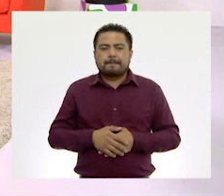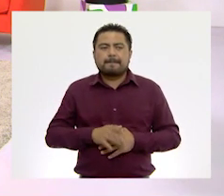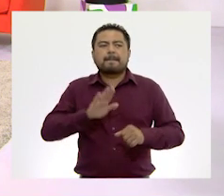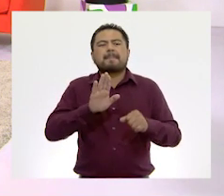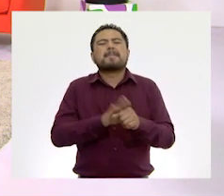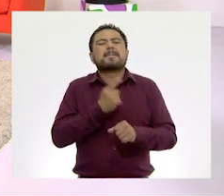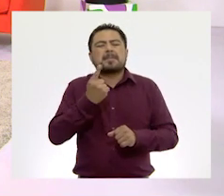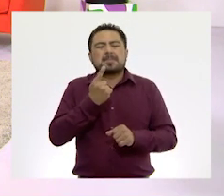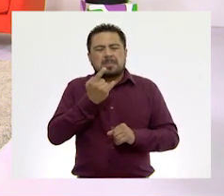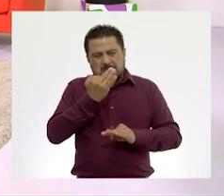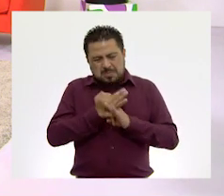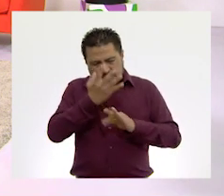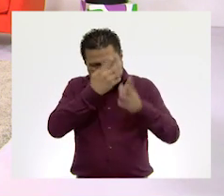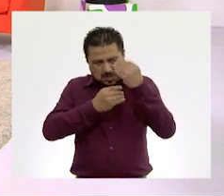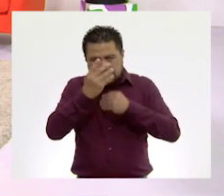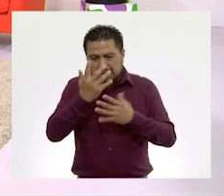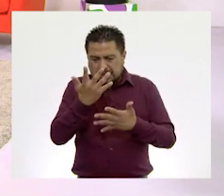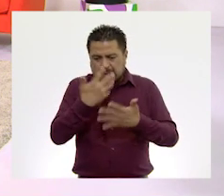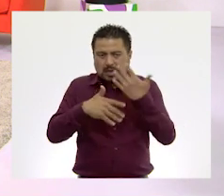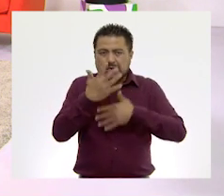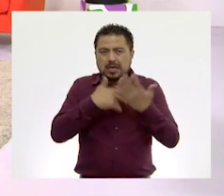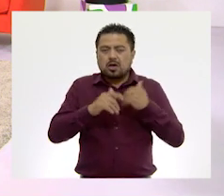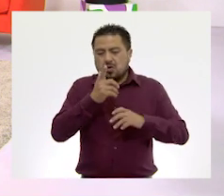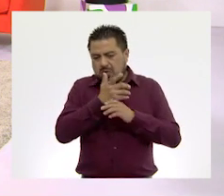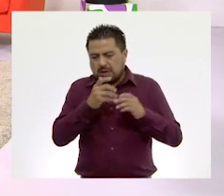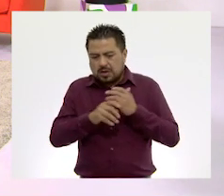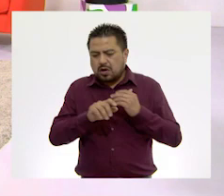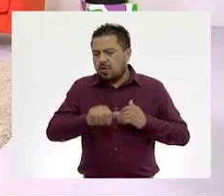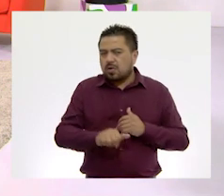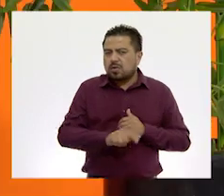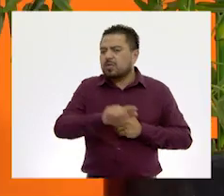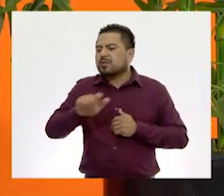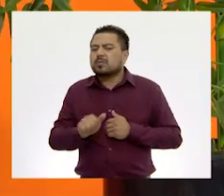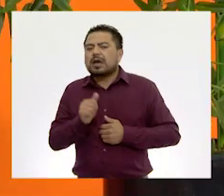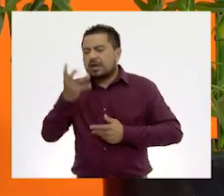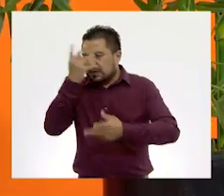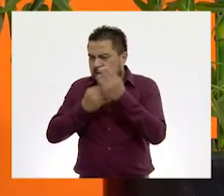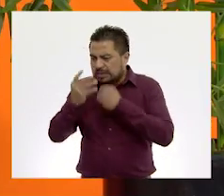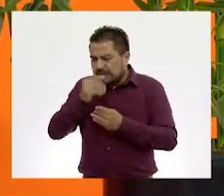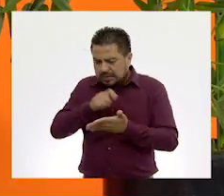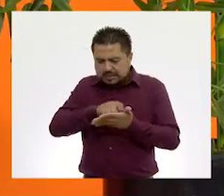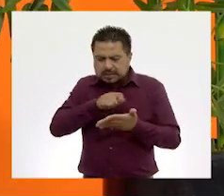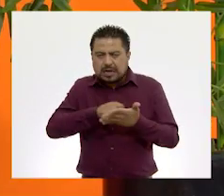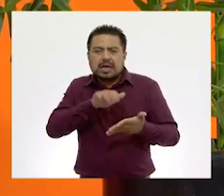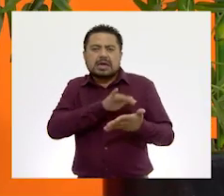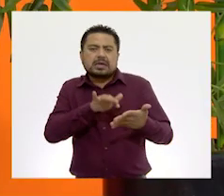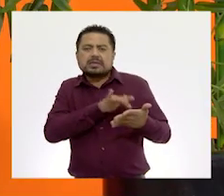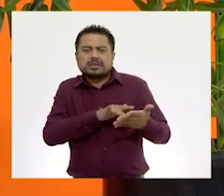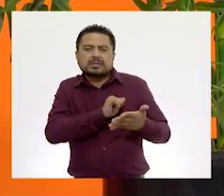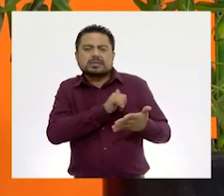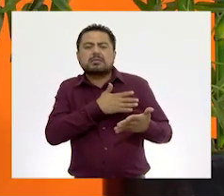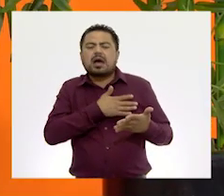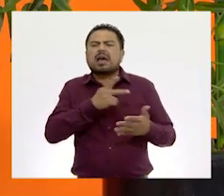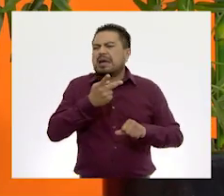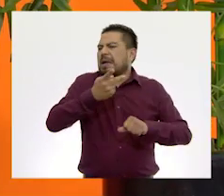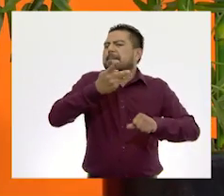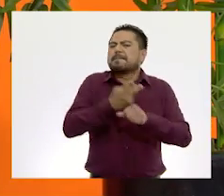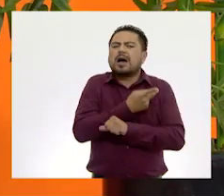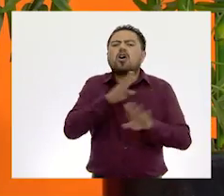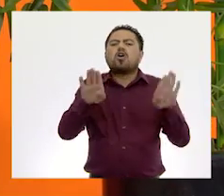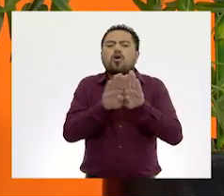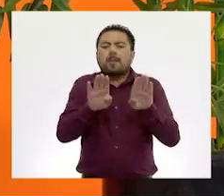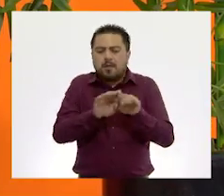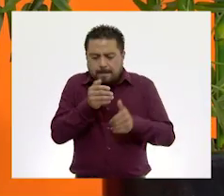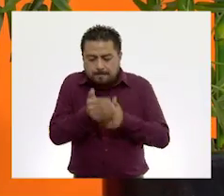porque bueno, aprender la lengua de señas es una cosa y luego tienen que aprender a leer y a escribir en español. ¿Qué pasa o cómo es